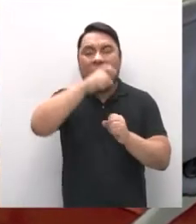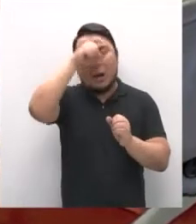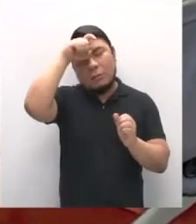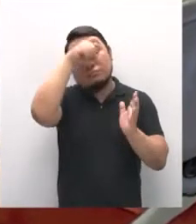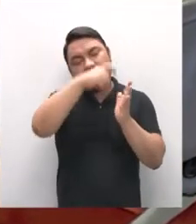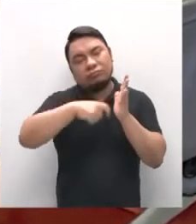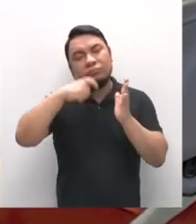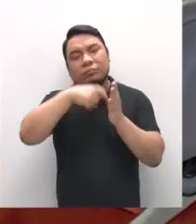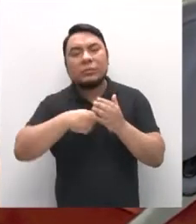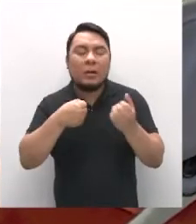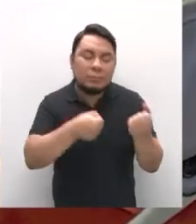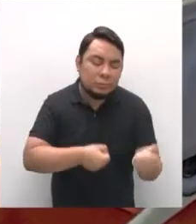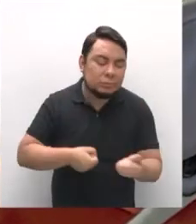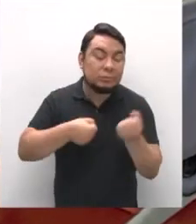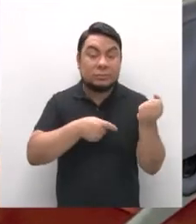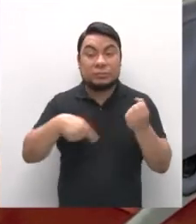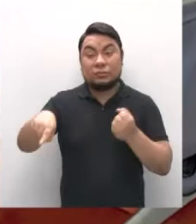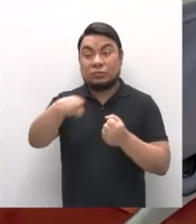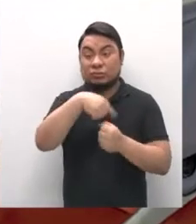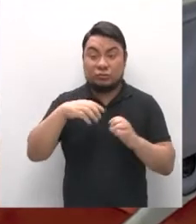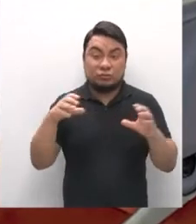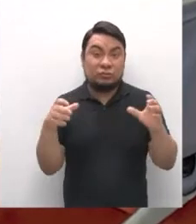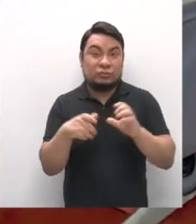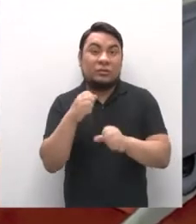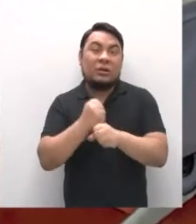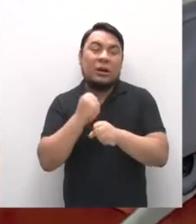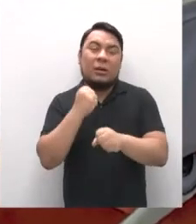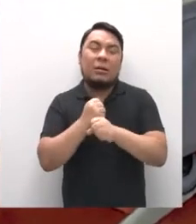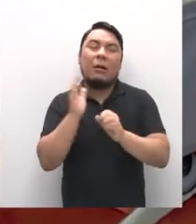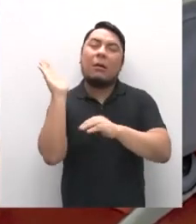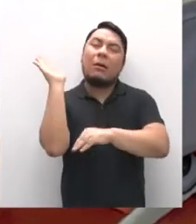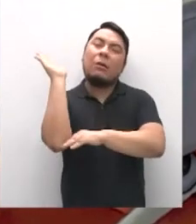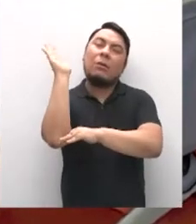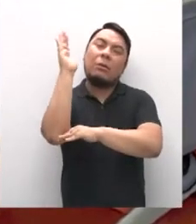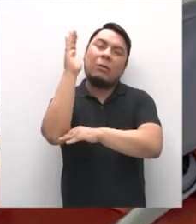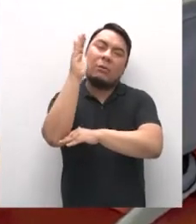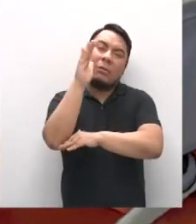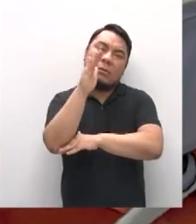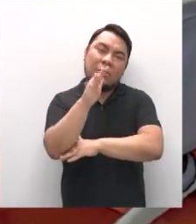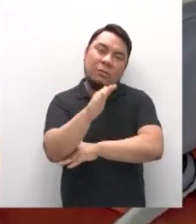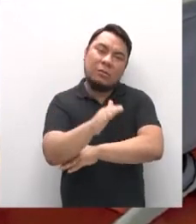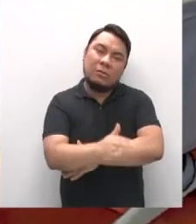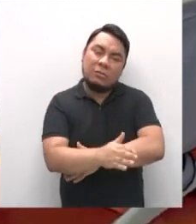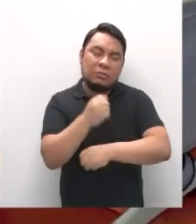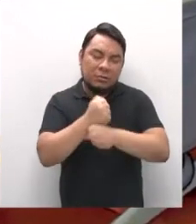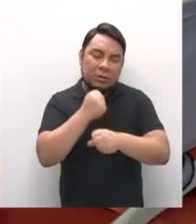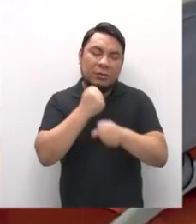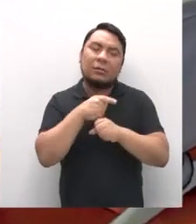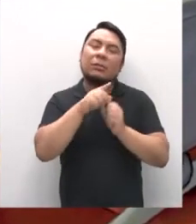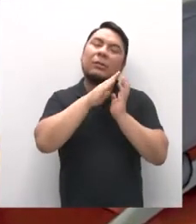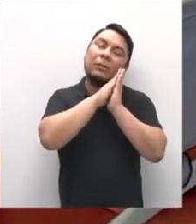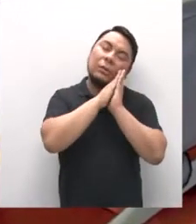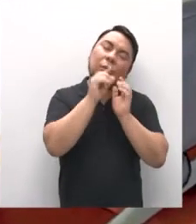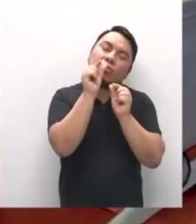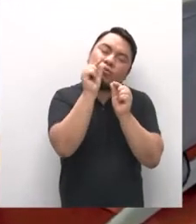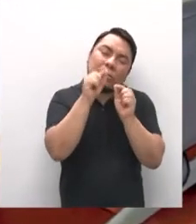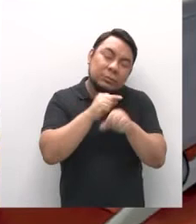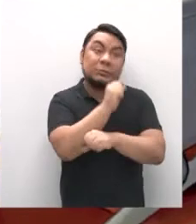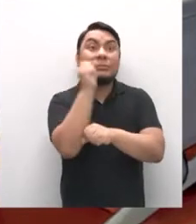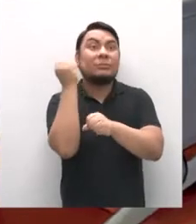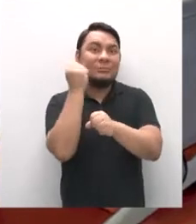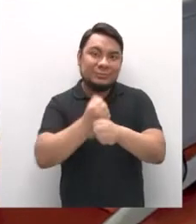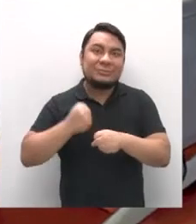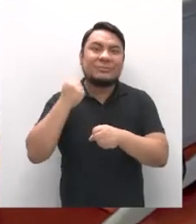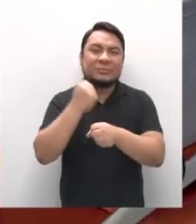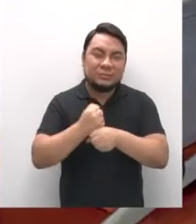la mina, él y otros mineros trabajaban día y noche. Apenas descansaban. En las entrañas de la